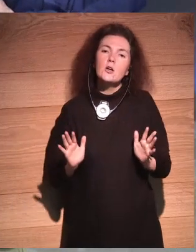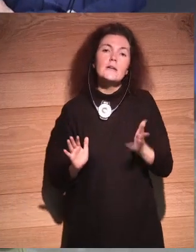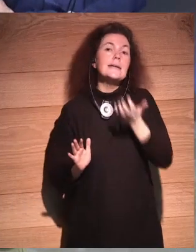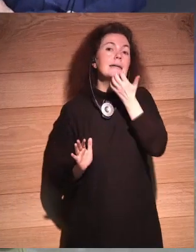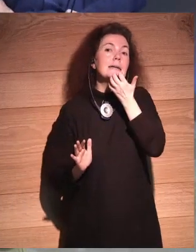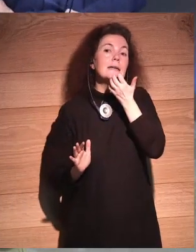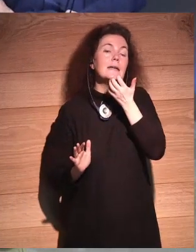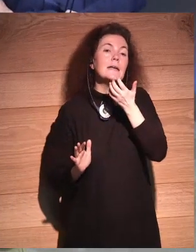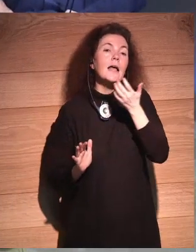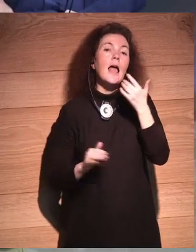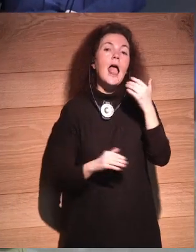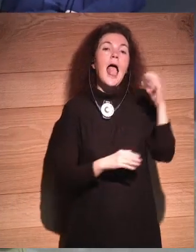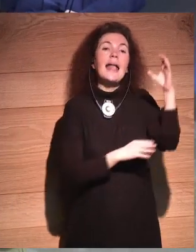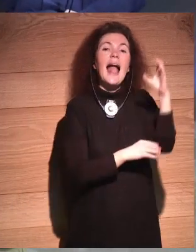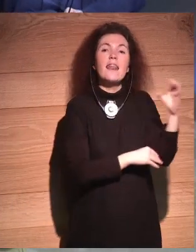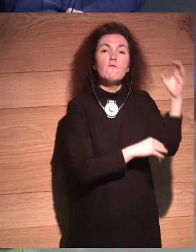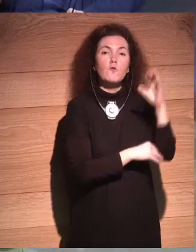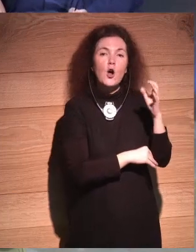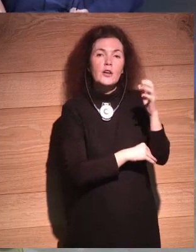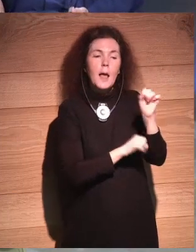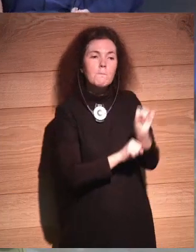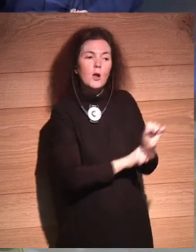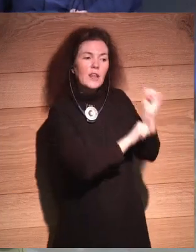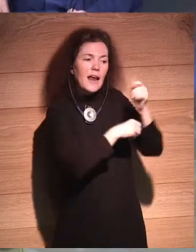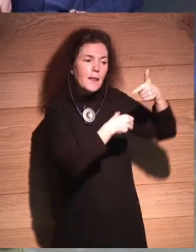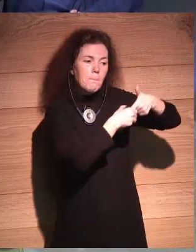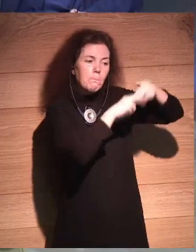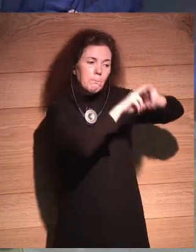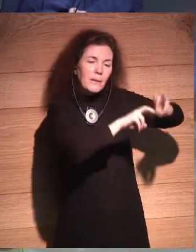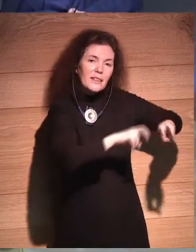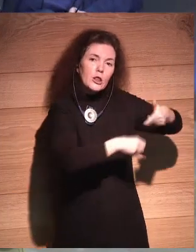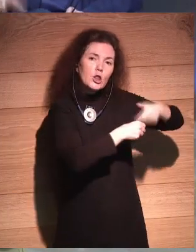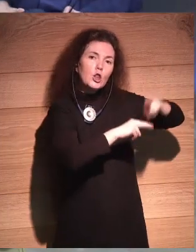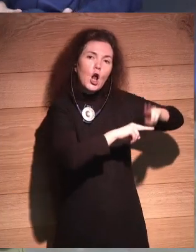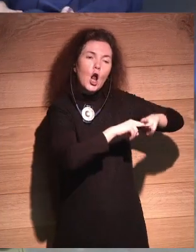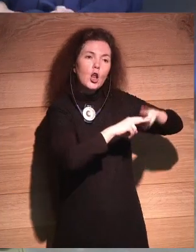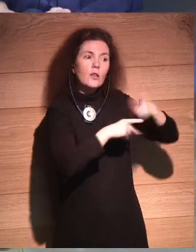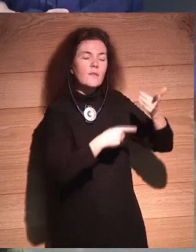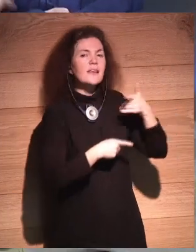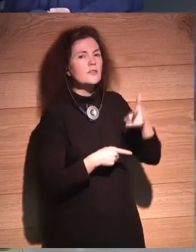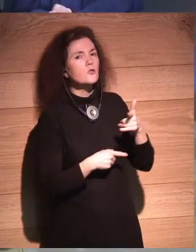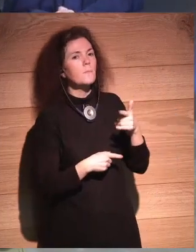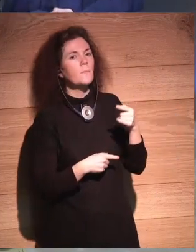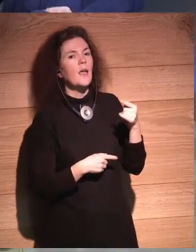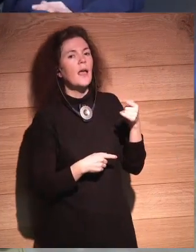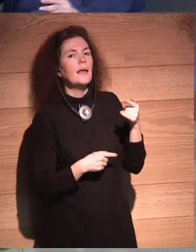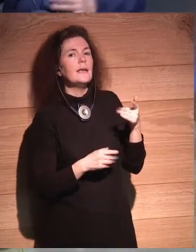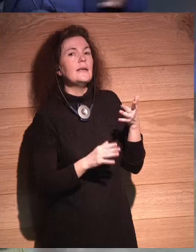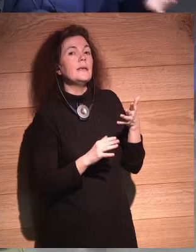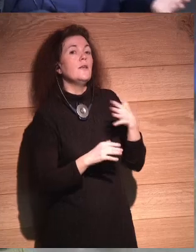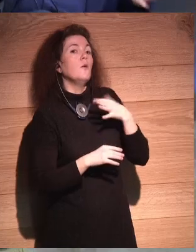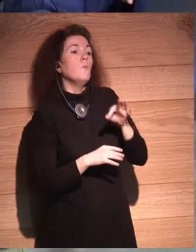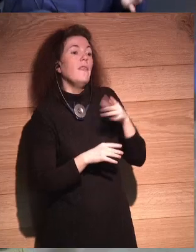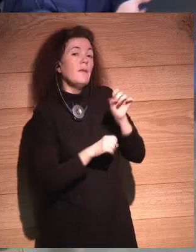pudimos proteger la costa de California de las prospecciones petrolíferas, pues entonces esto también tiene mala pinta en el sentido de si lo vamos a